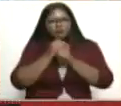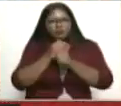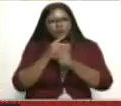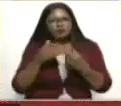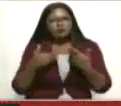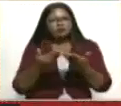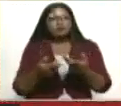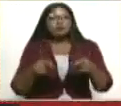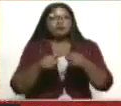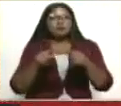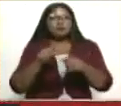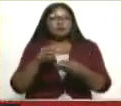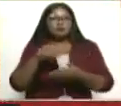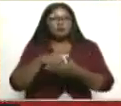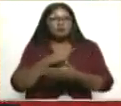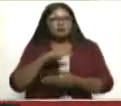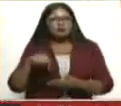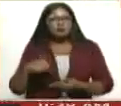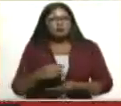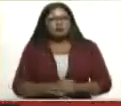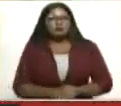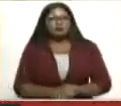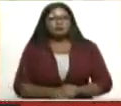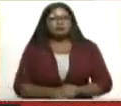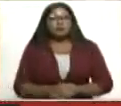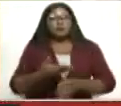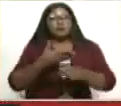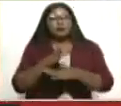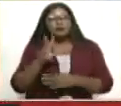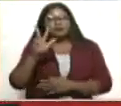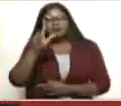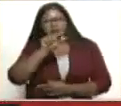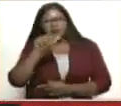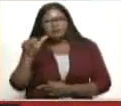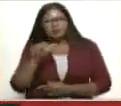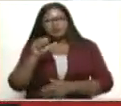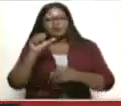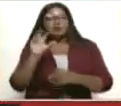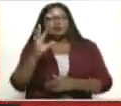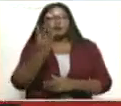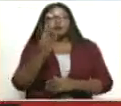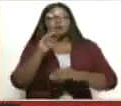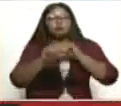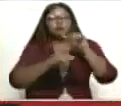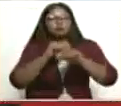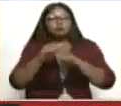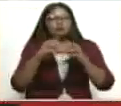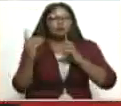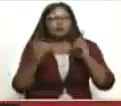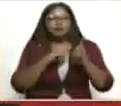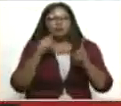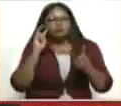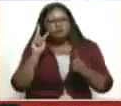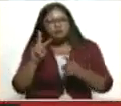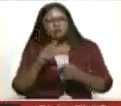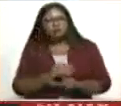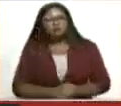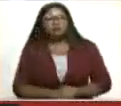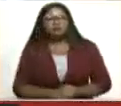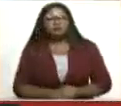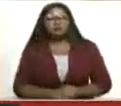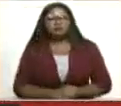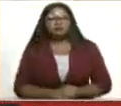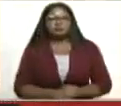depositada en nosotros. Durante 3 semanas, en el cuarto ciclo de diálogos, hemos podido observar una vez